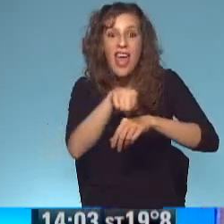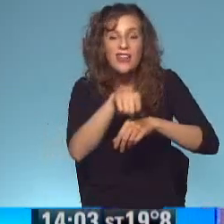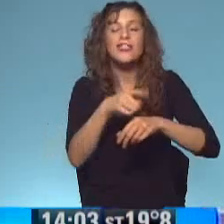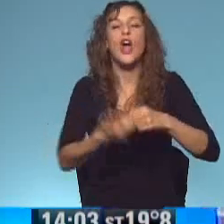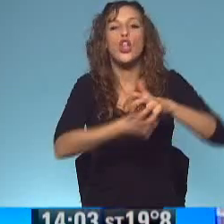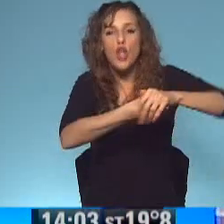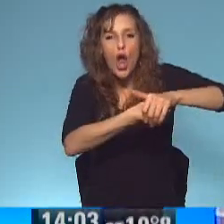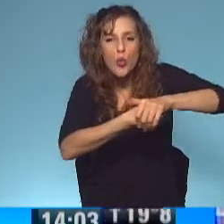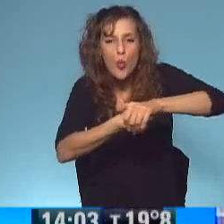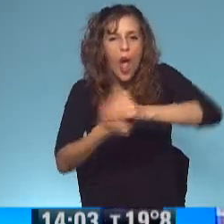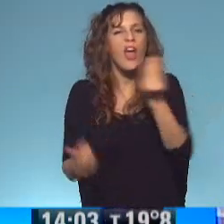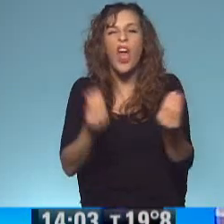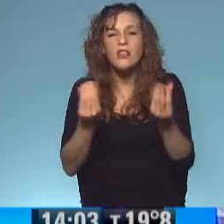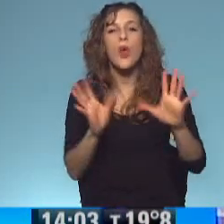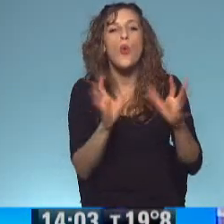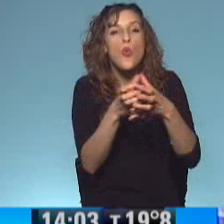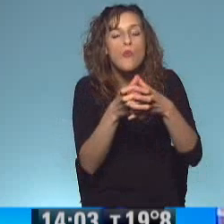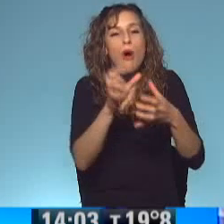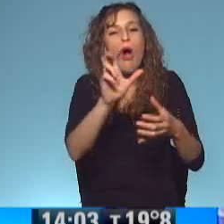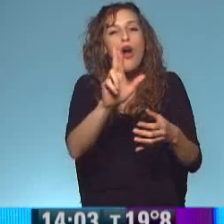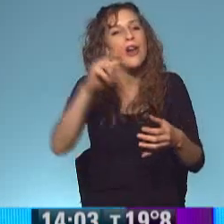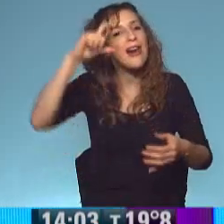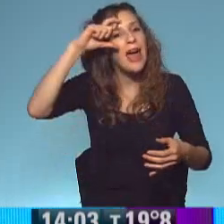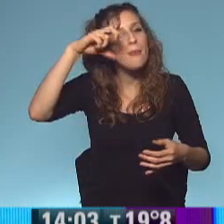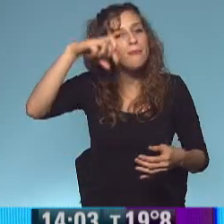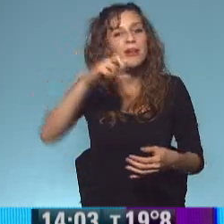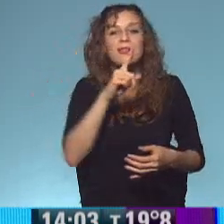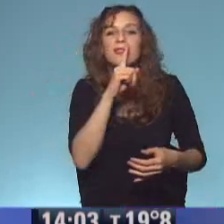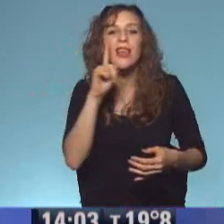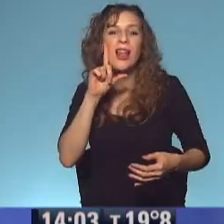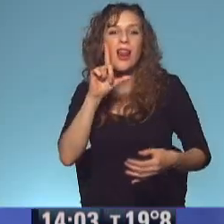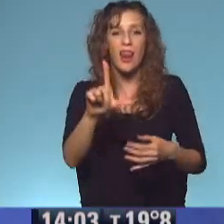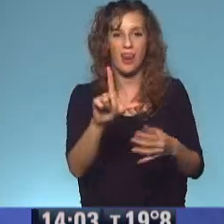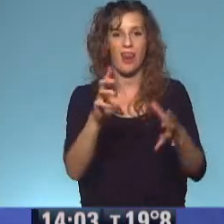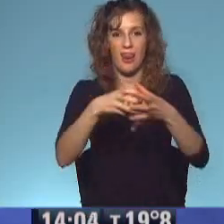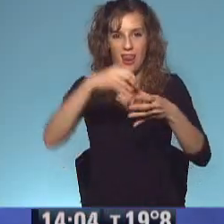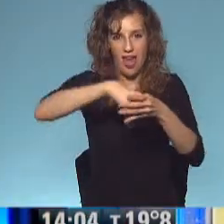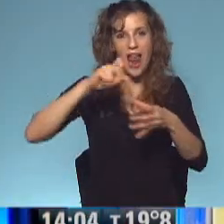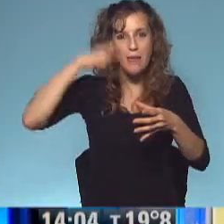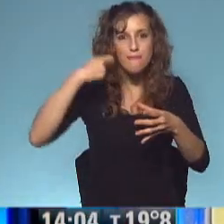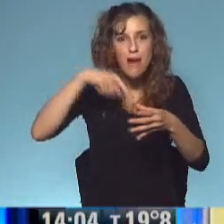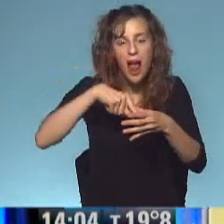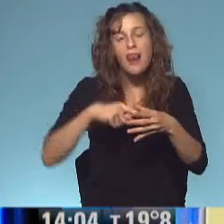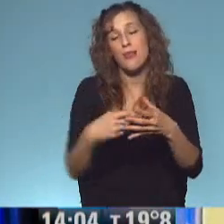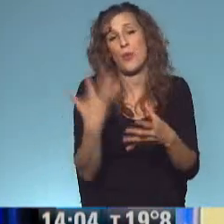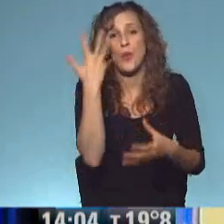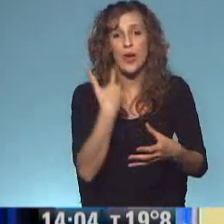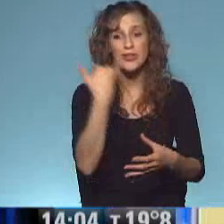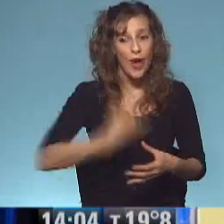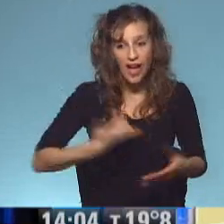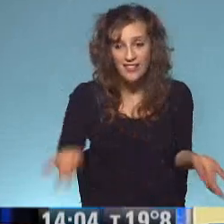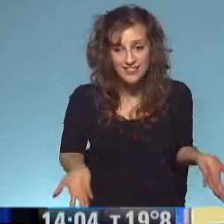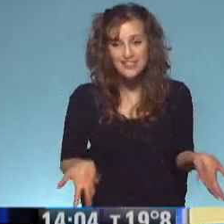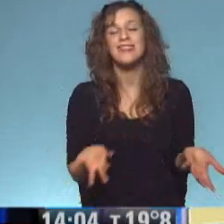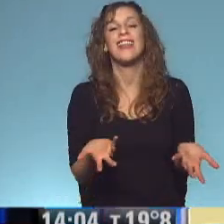y los reptiles son vertebrados. Y Darío, mi primo, me mandó una